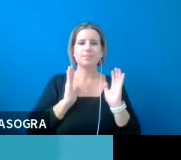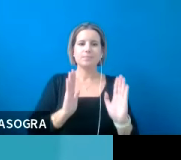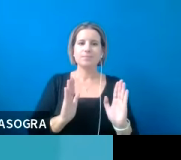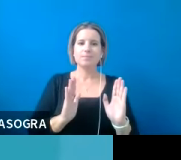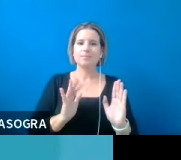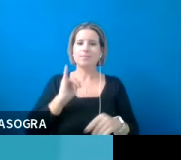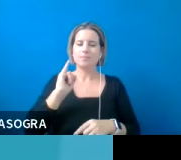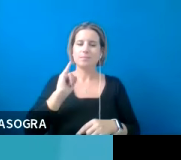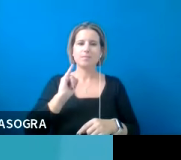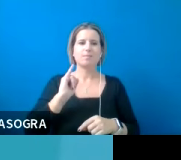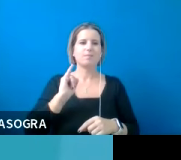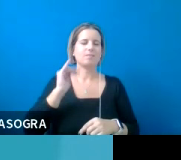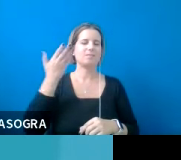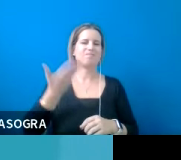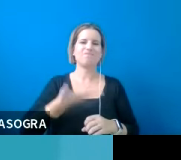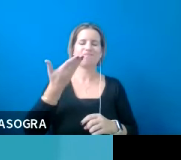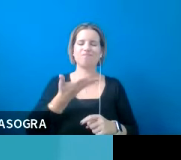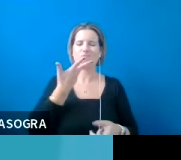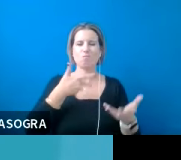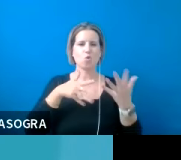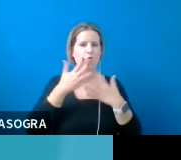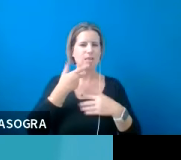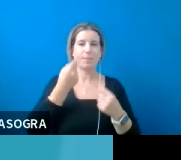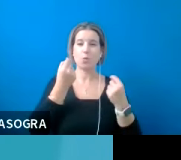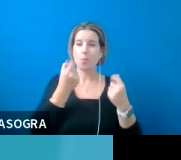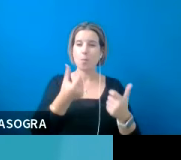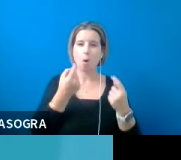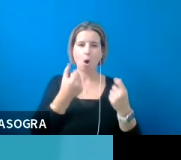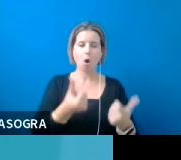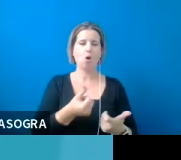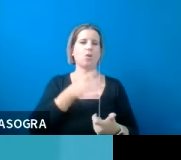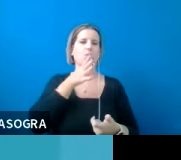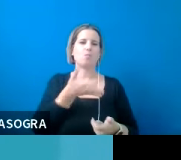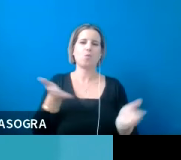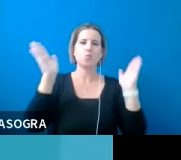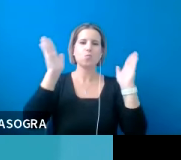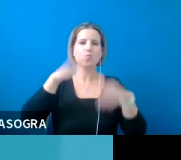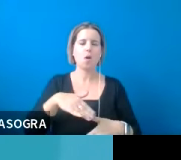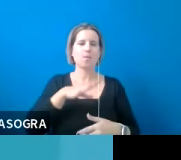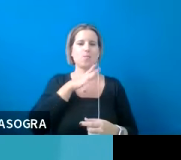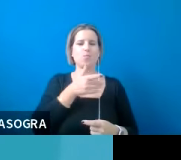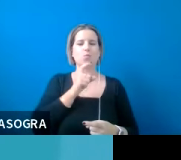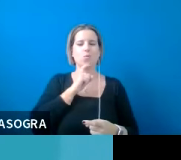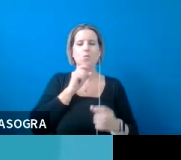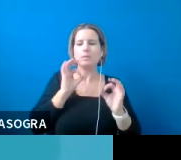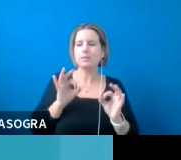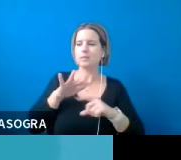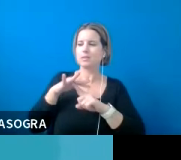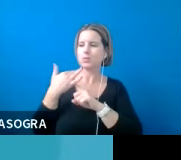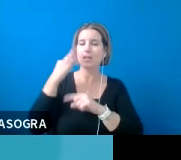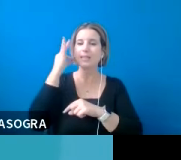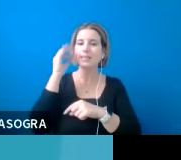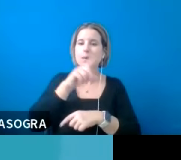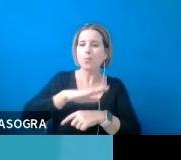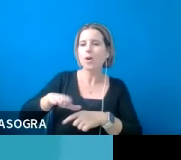un importante vacío de conocimientos sobre cómo se presenta esta condición en el caso de las niñas y de las mujeres y